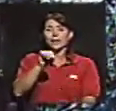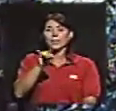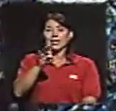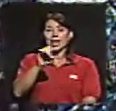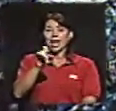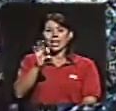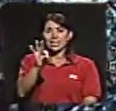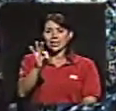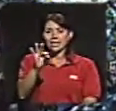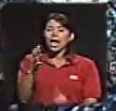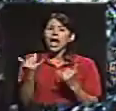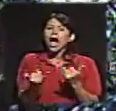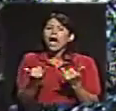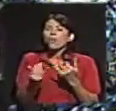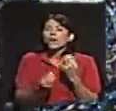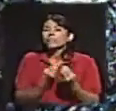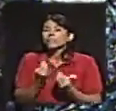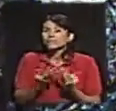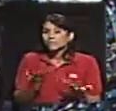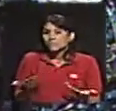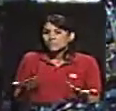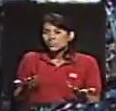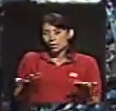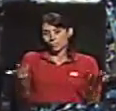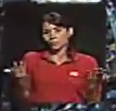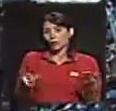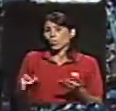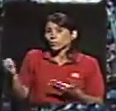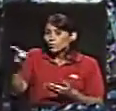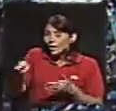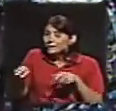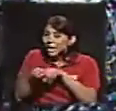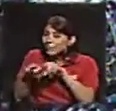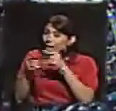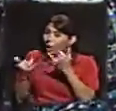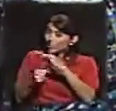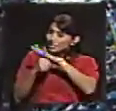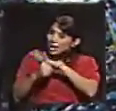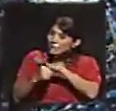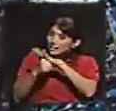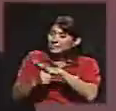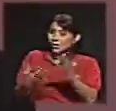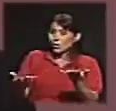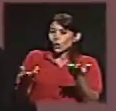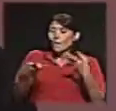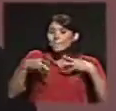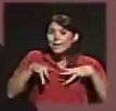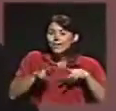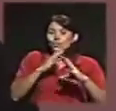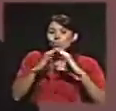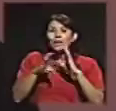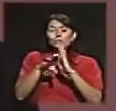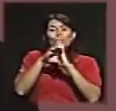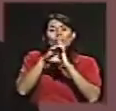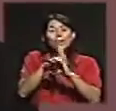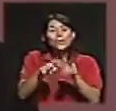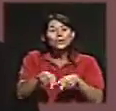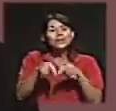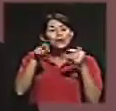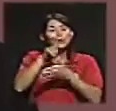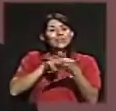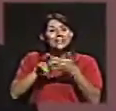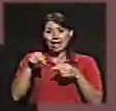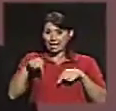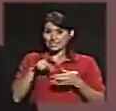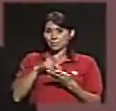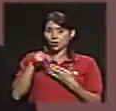Ahora lo que nos queda es, bueno, la presión que ustedes también están haciendo, los medios como el semanario, este programa, porque yo